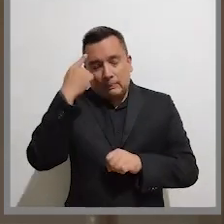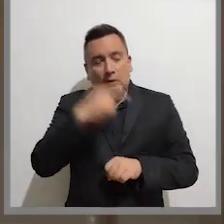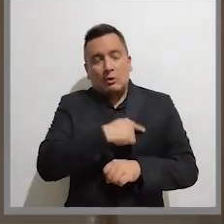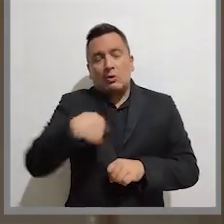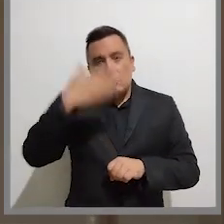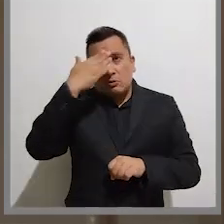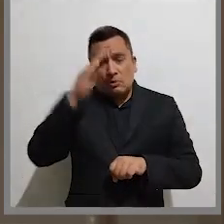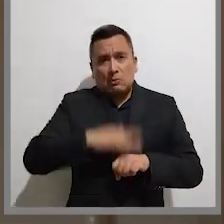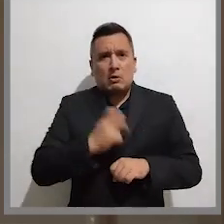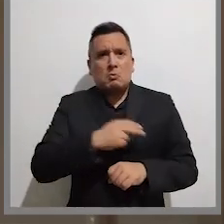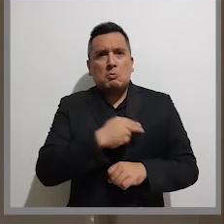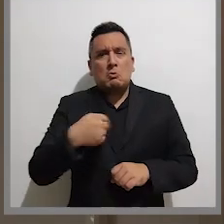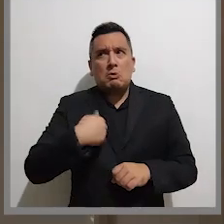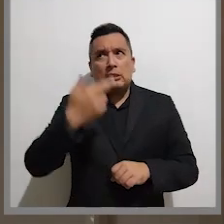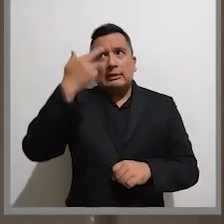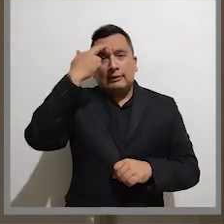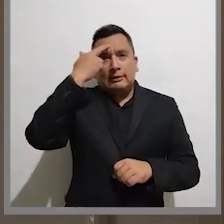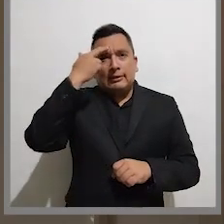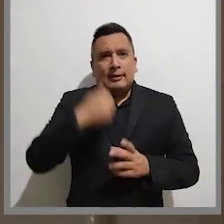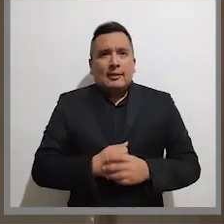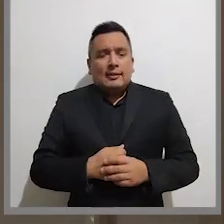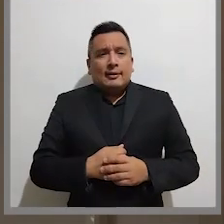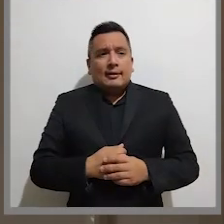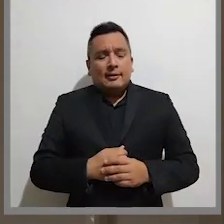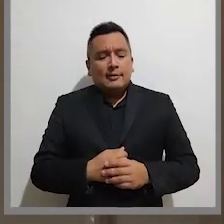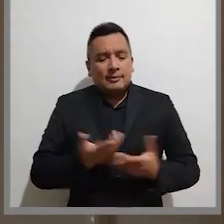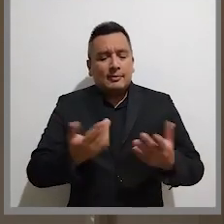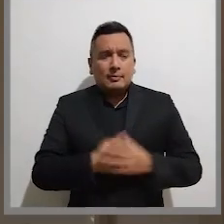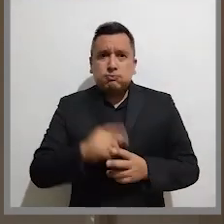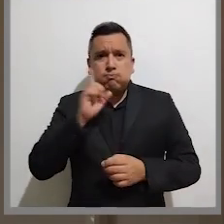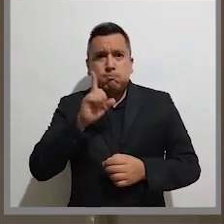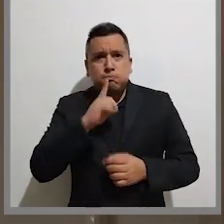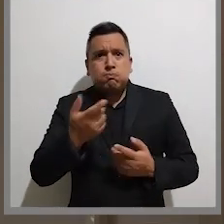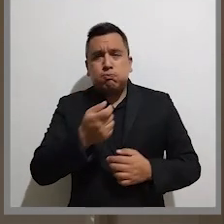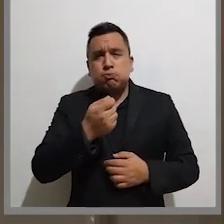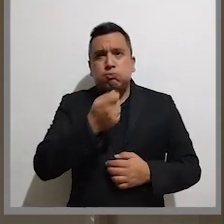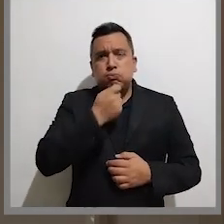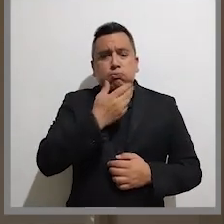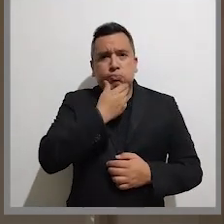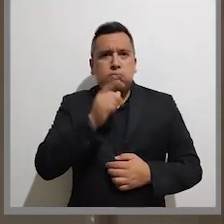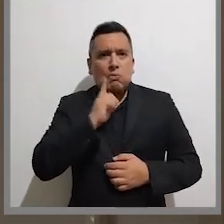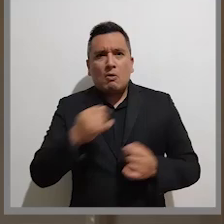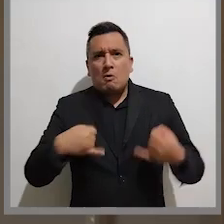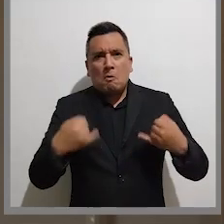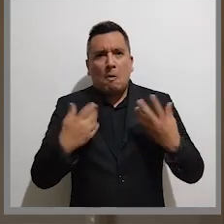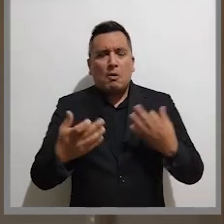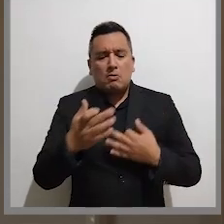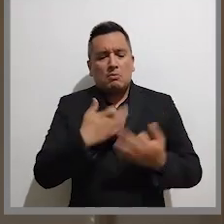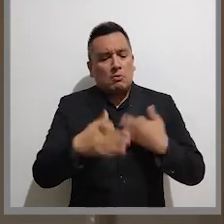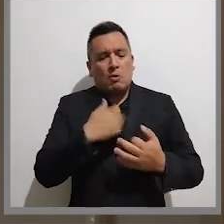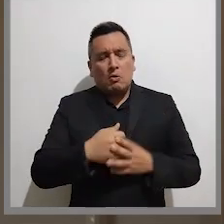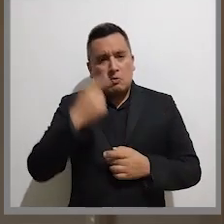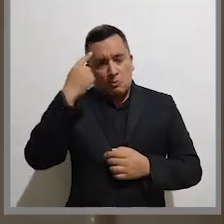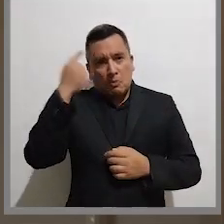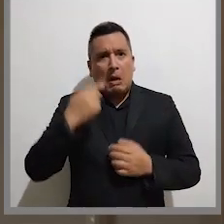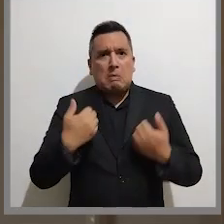que nos sirve para hacer conciencia en la sociedad, en las mujeres, en las niñas, en los niños, en los adolescentes y en los